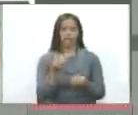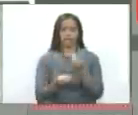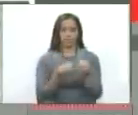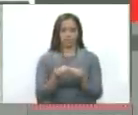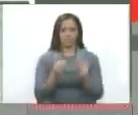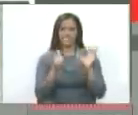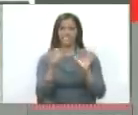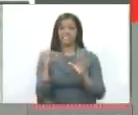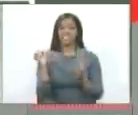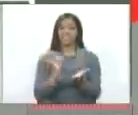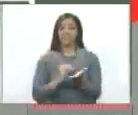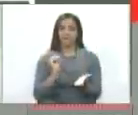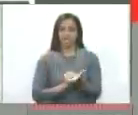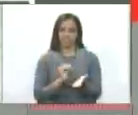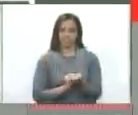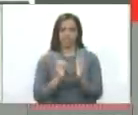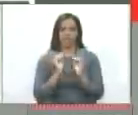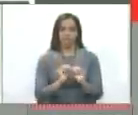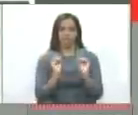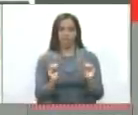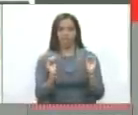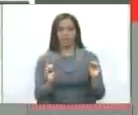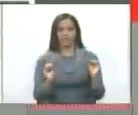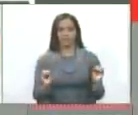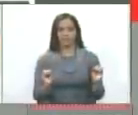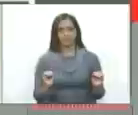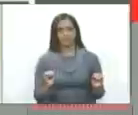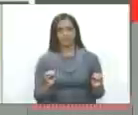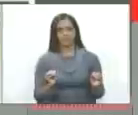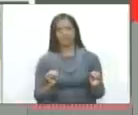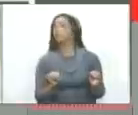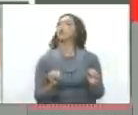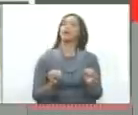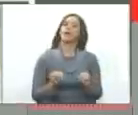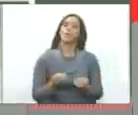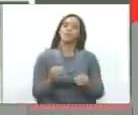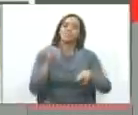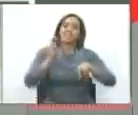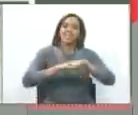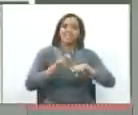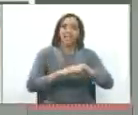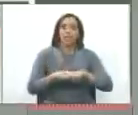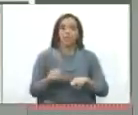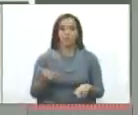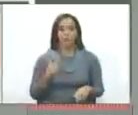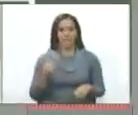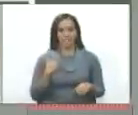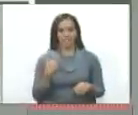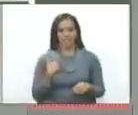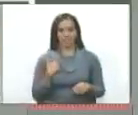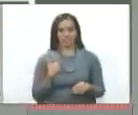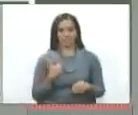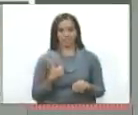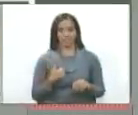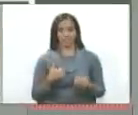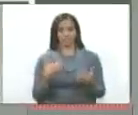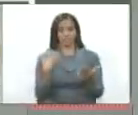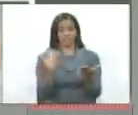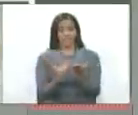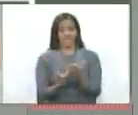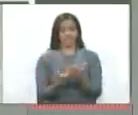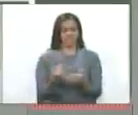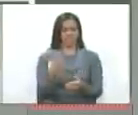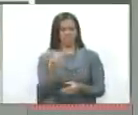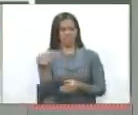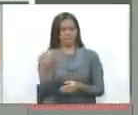veces, que nos hemos sentado con cualquiera y ante la negativa de esta